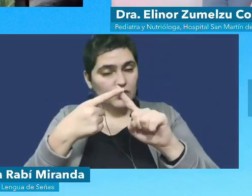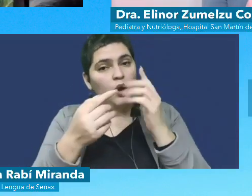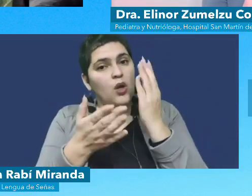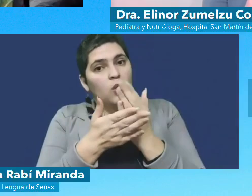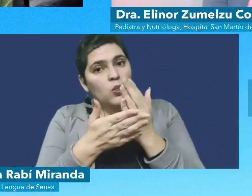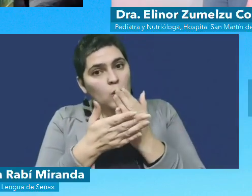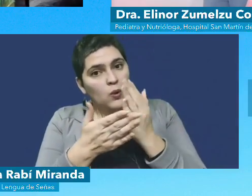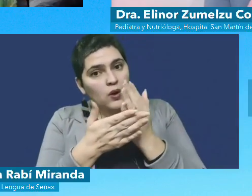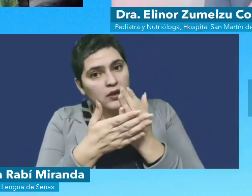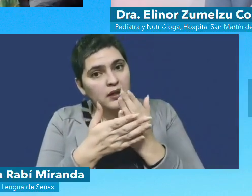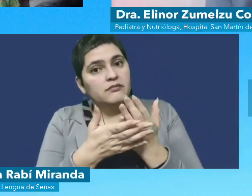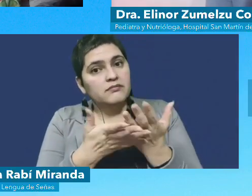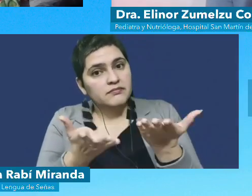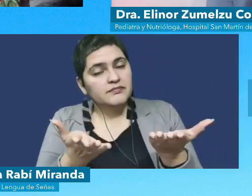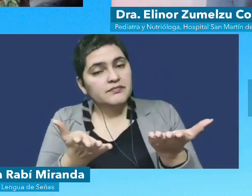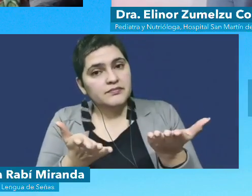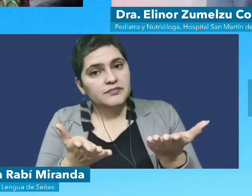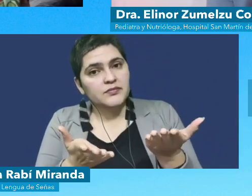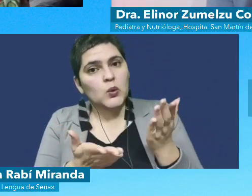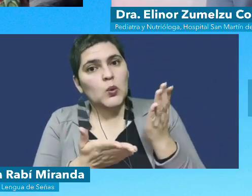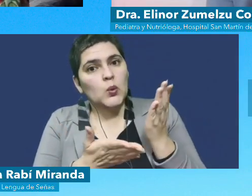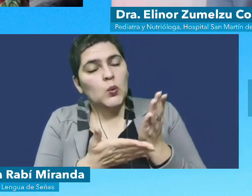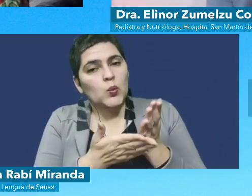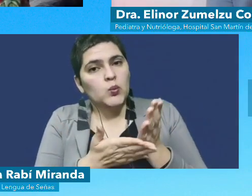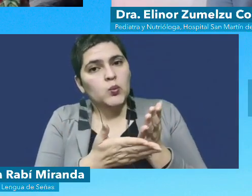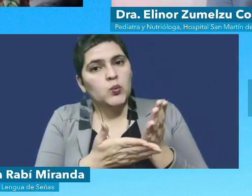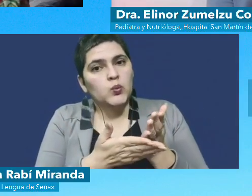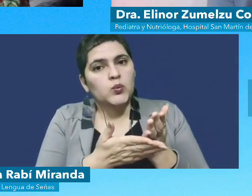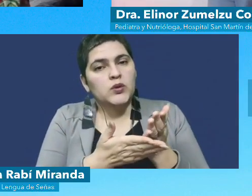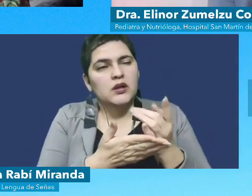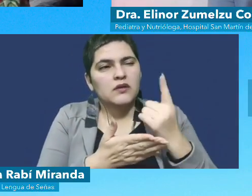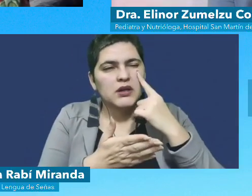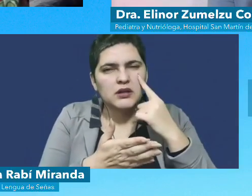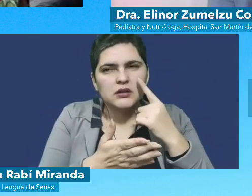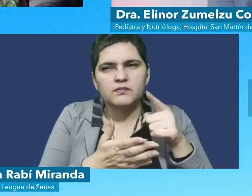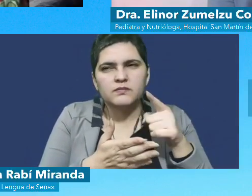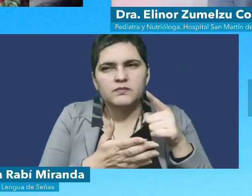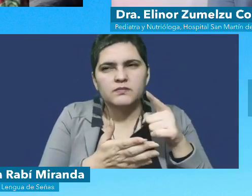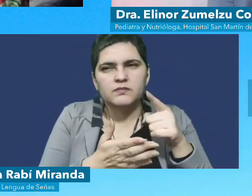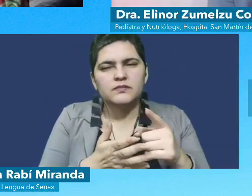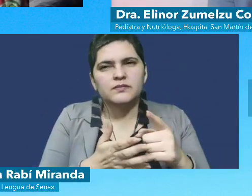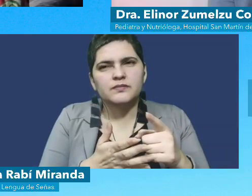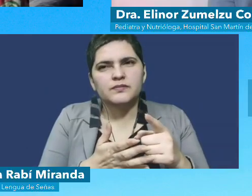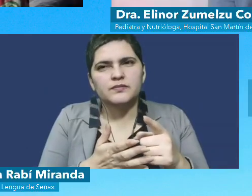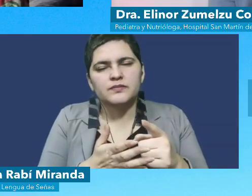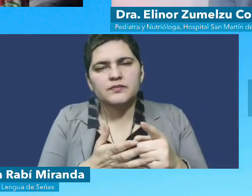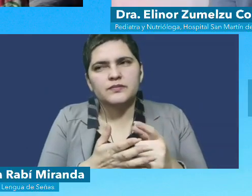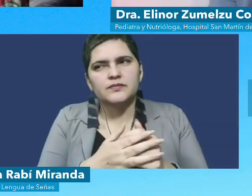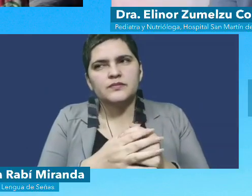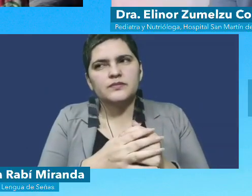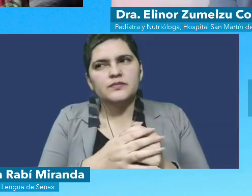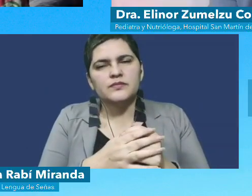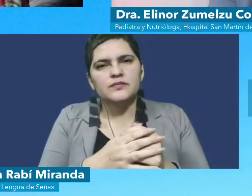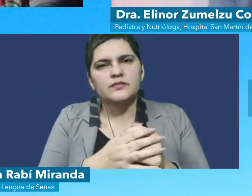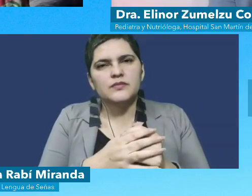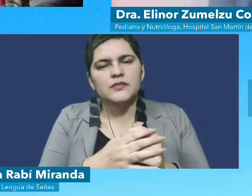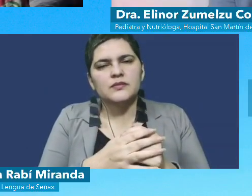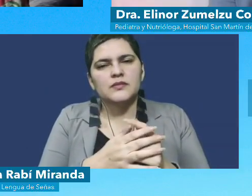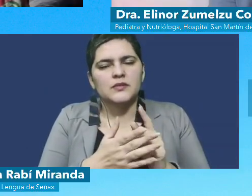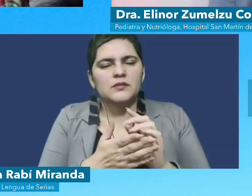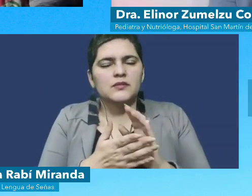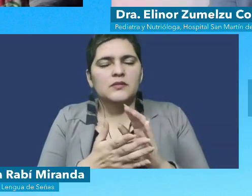que la conducta en relación a ciertas áreas me va a alterar la